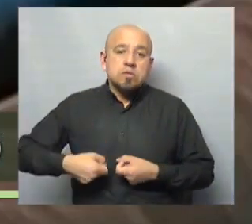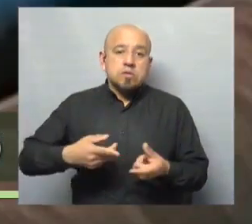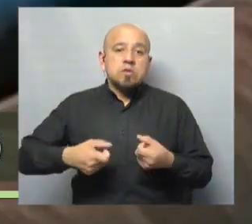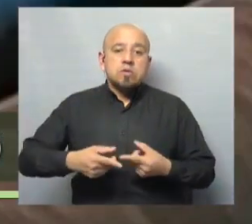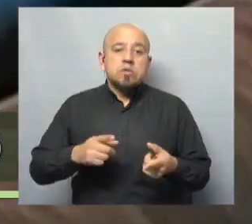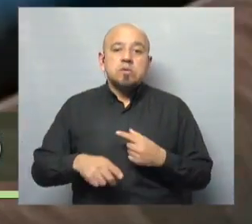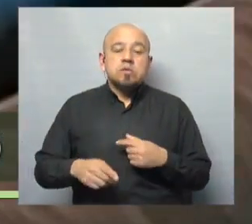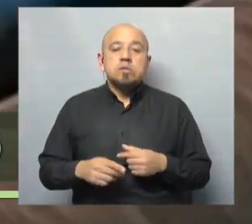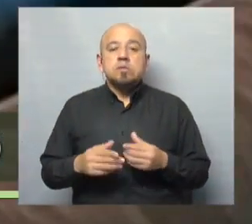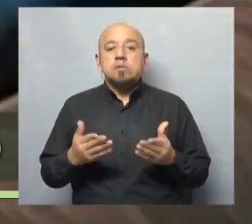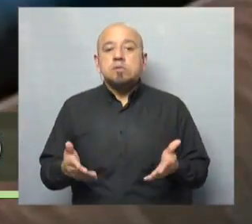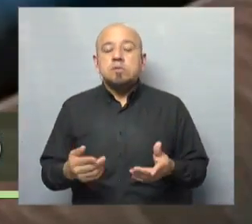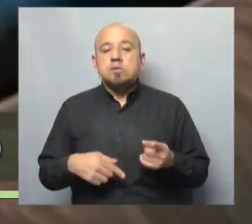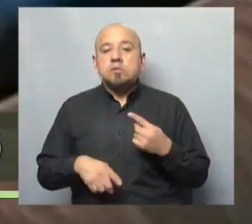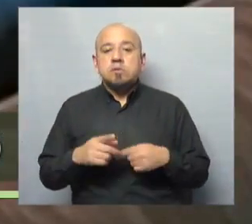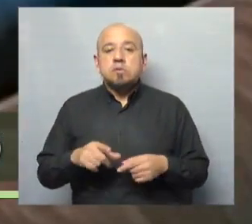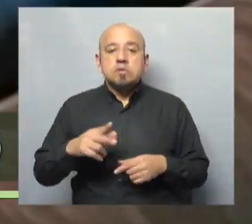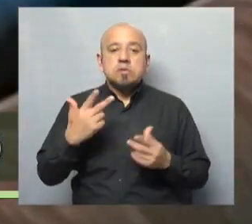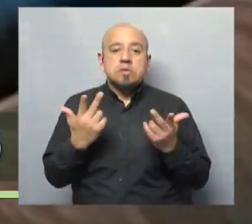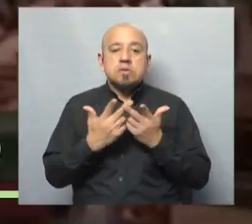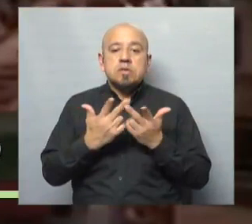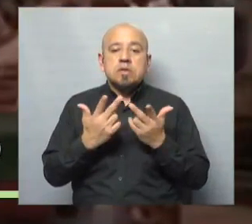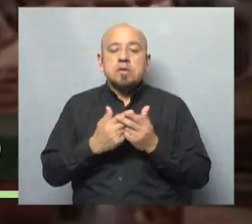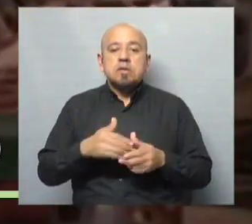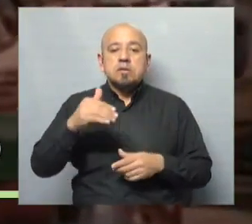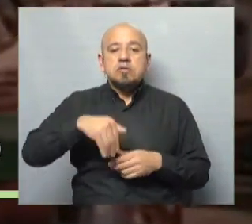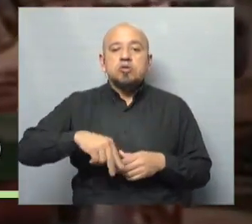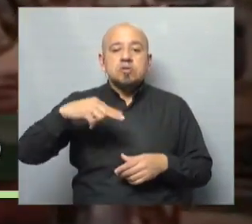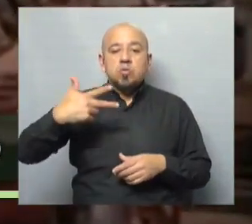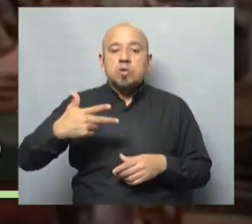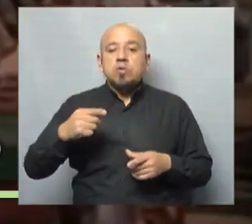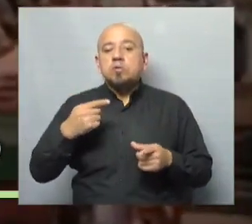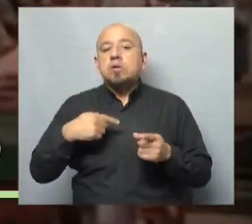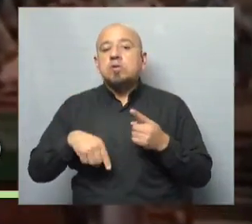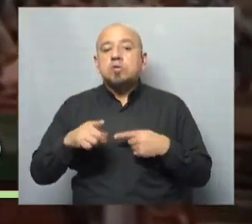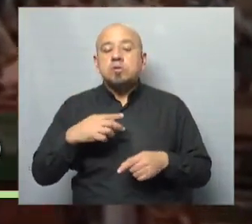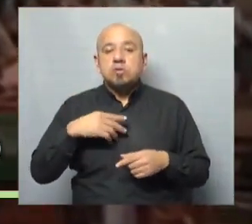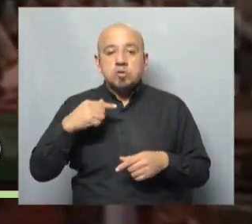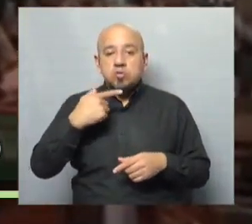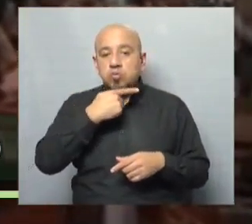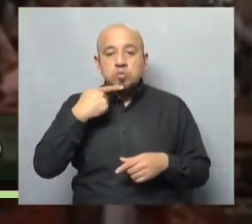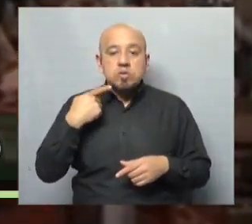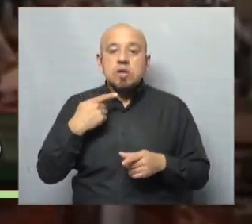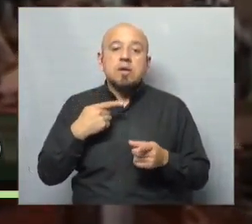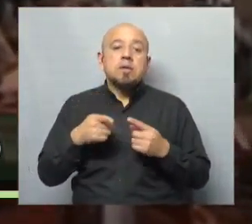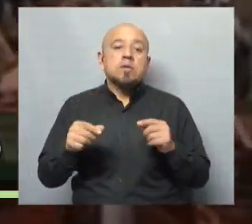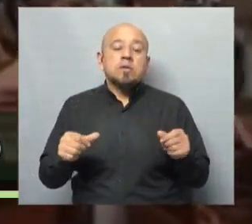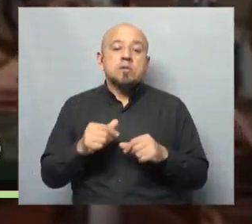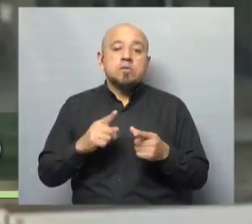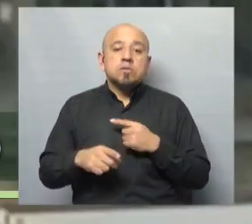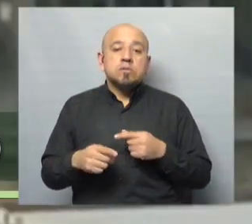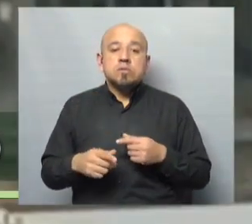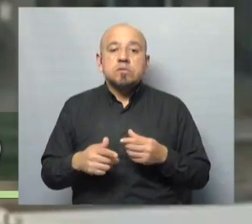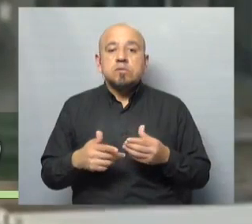nivel previo al cese de las operaciones de 33 millones de metros cúbicos diarios rusia ha ido reduciendo paulatinamente el volumen de los suministros